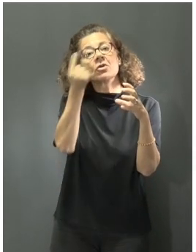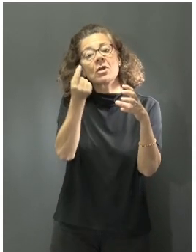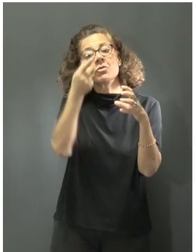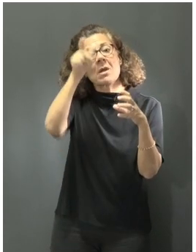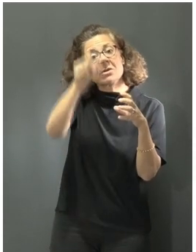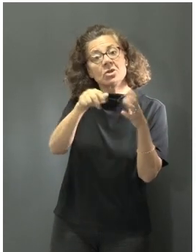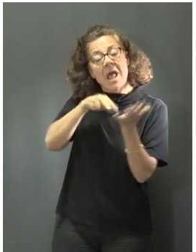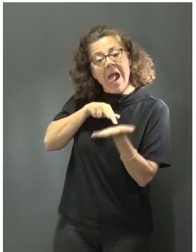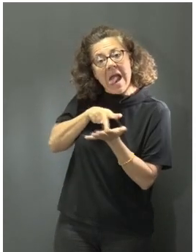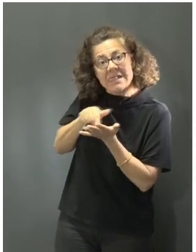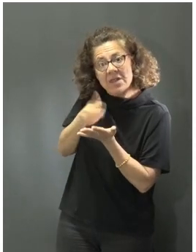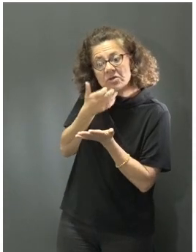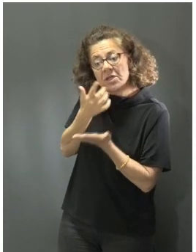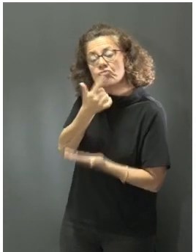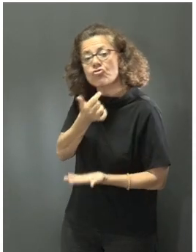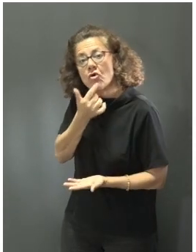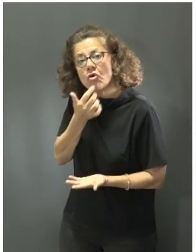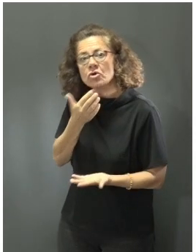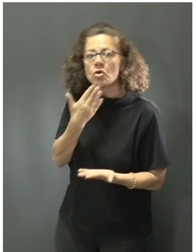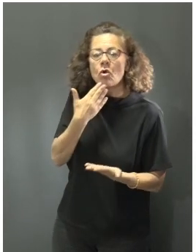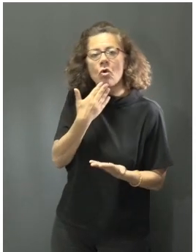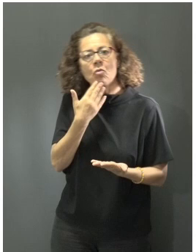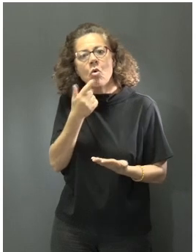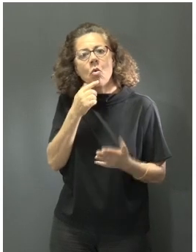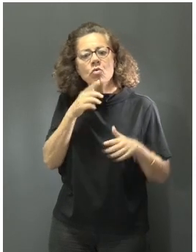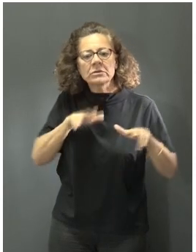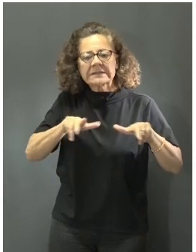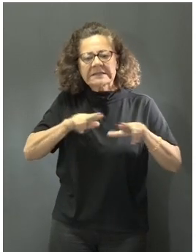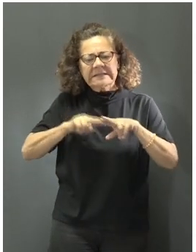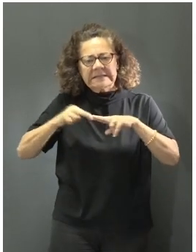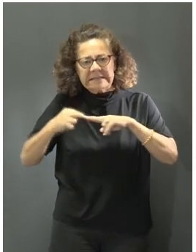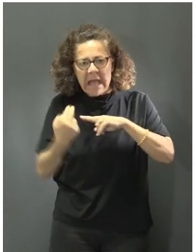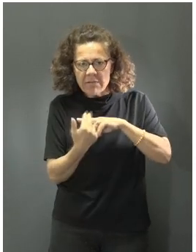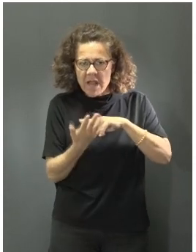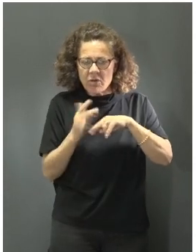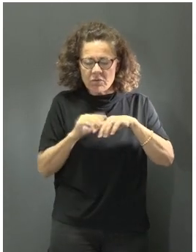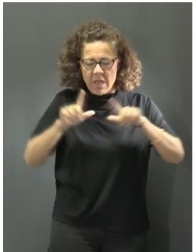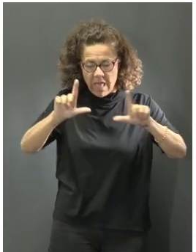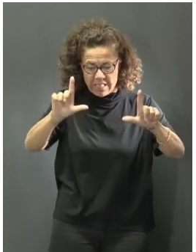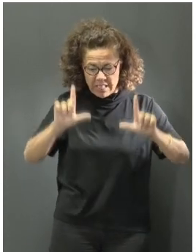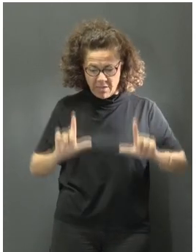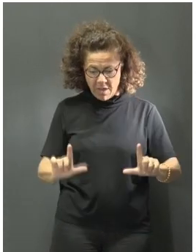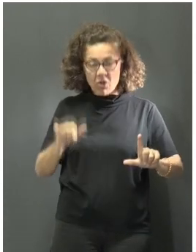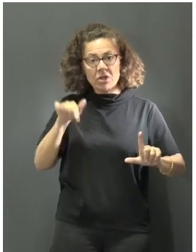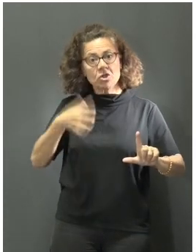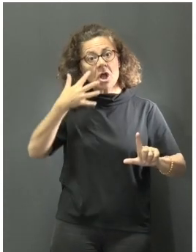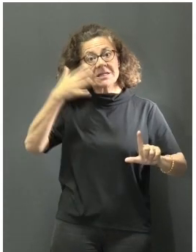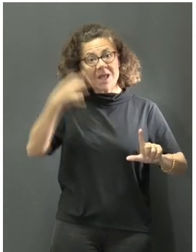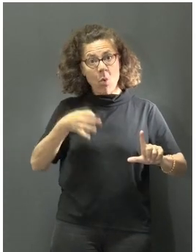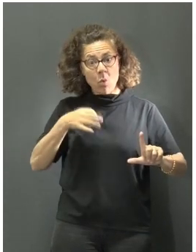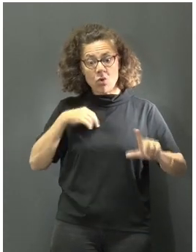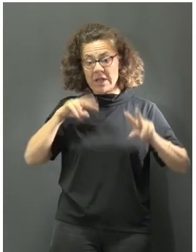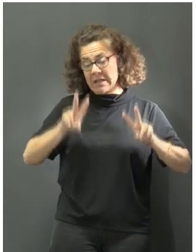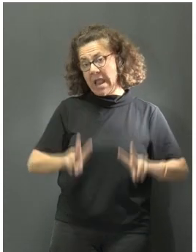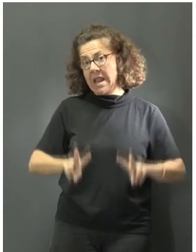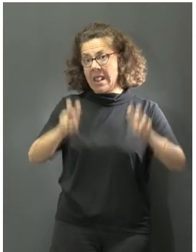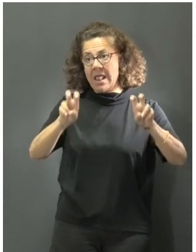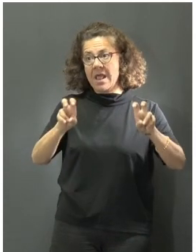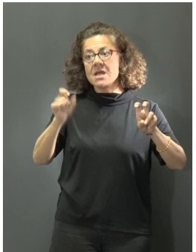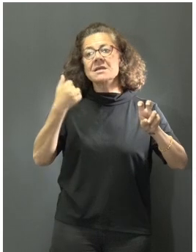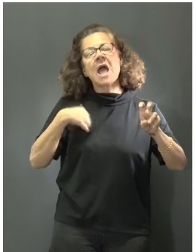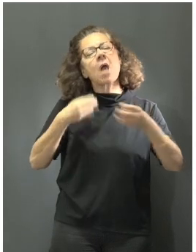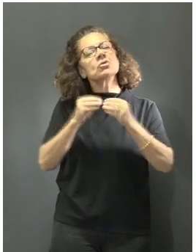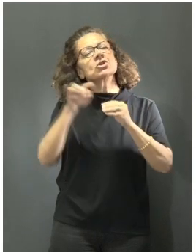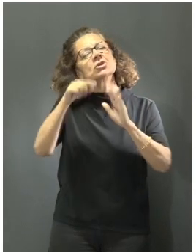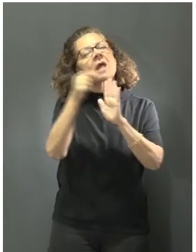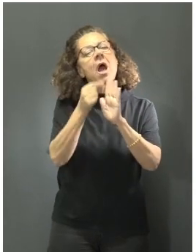señorín andando cuando está rojo, o sea, un tablero de comunicación debajo del pictograma. Totalmente. Y seguro que eso lo han inaugurado, ¿no? También han dicho, hemos hecho